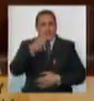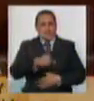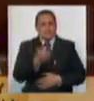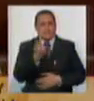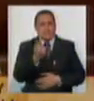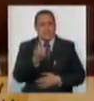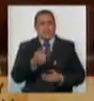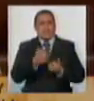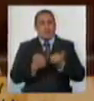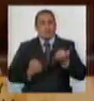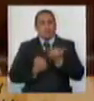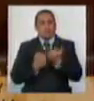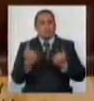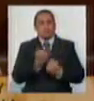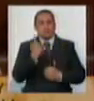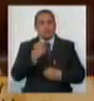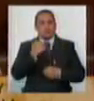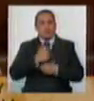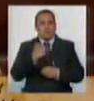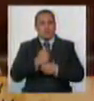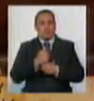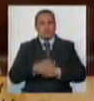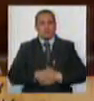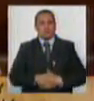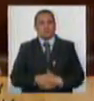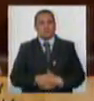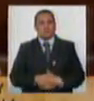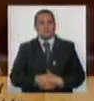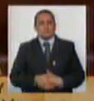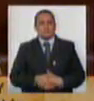para impulsar todo su potencial.